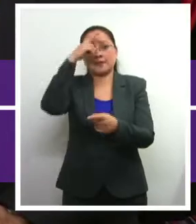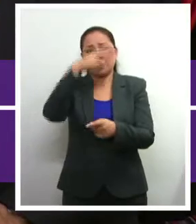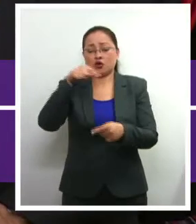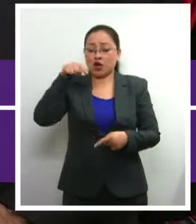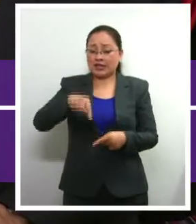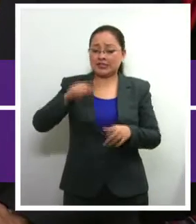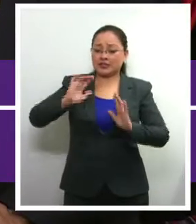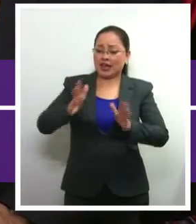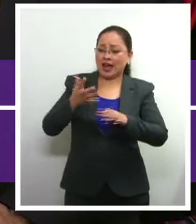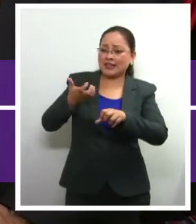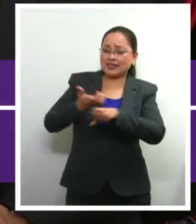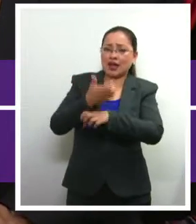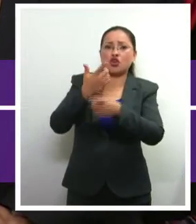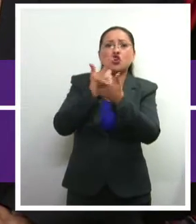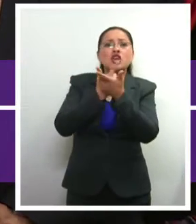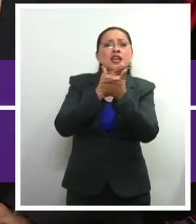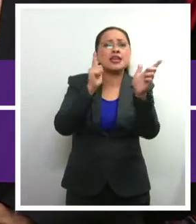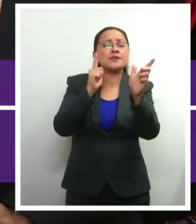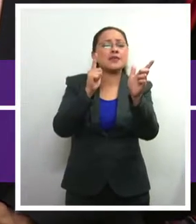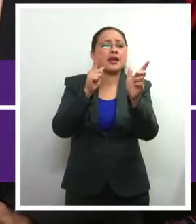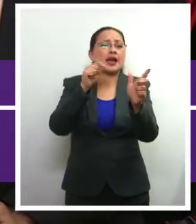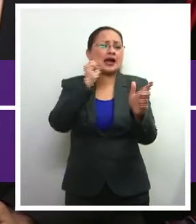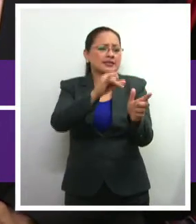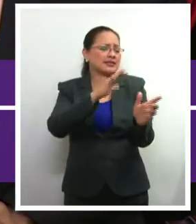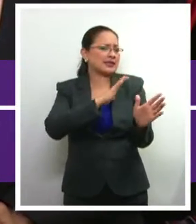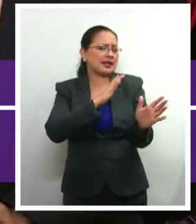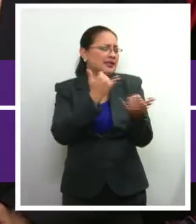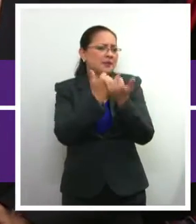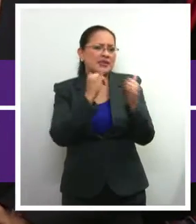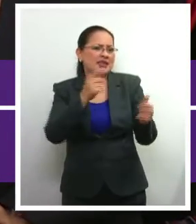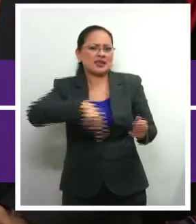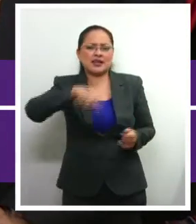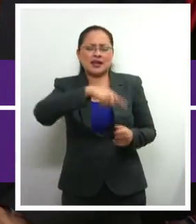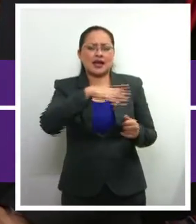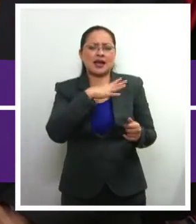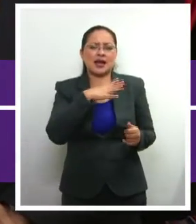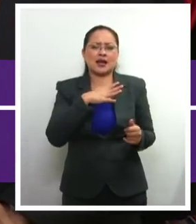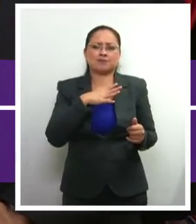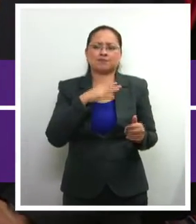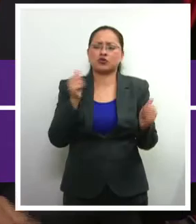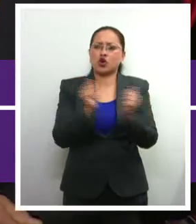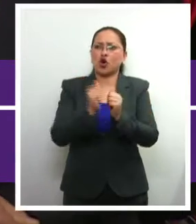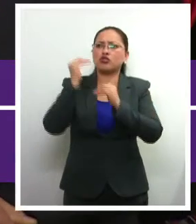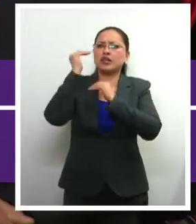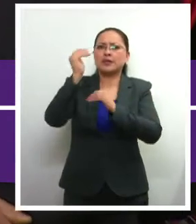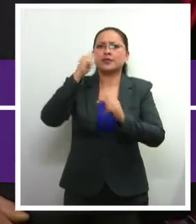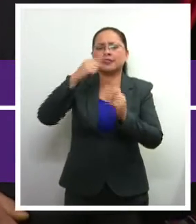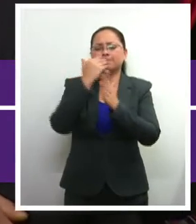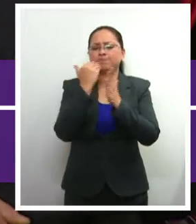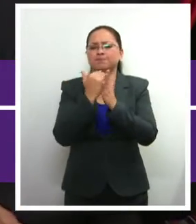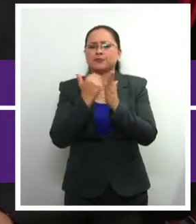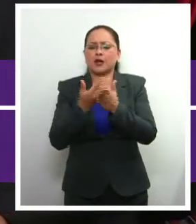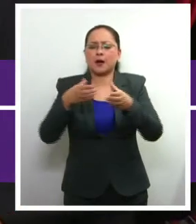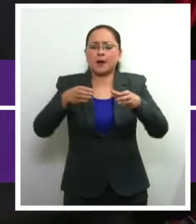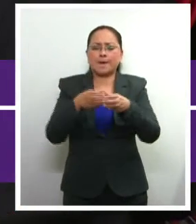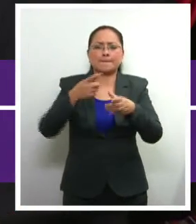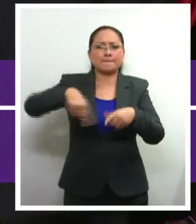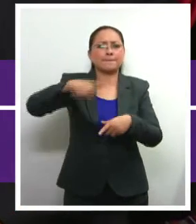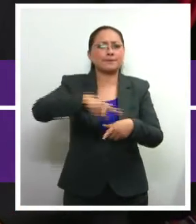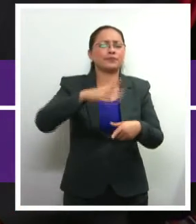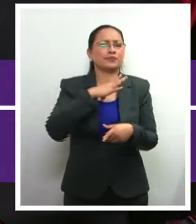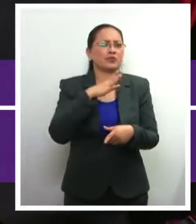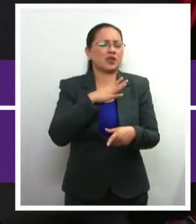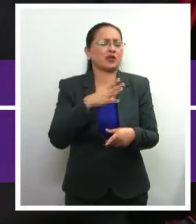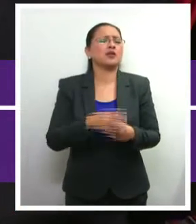entidad federativa libre y soberana, subsecuentemente restringida por un ejercicio de poder soberano